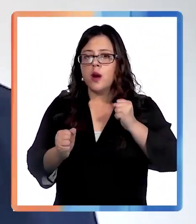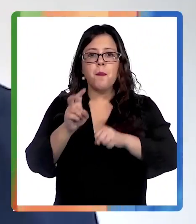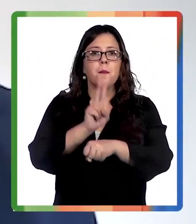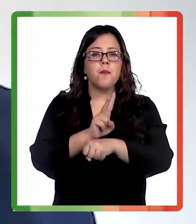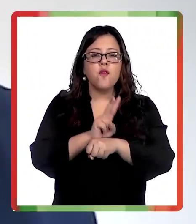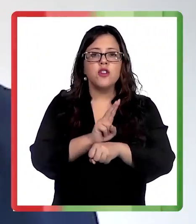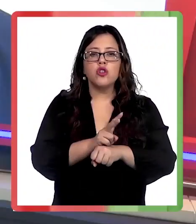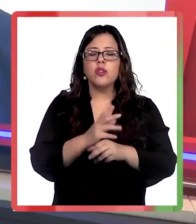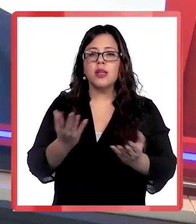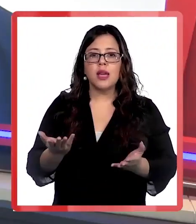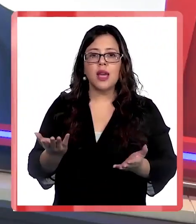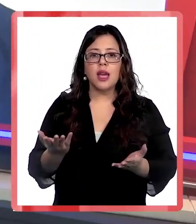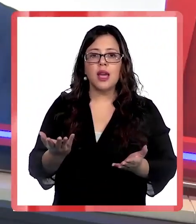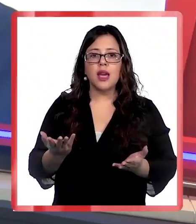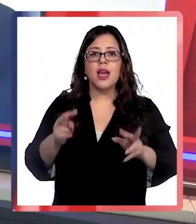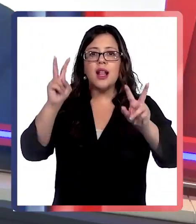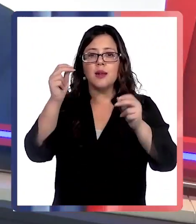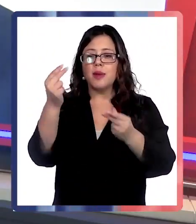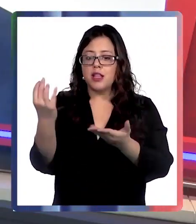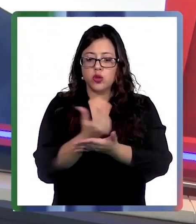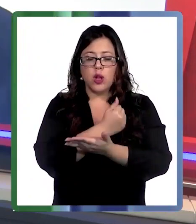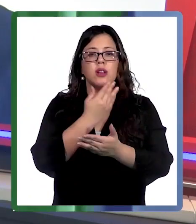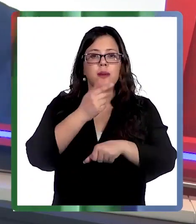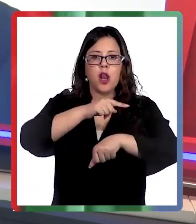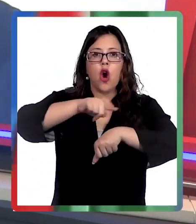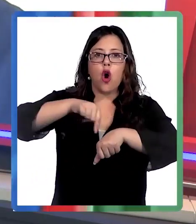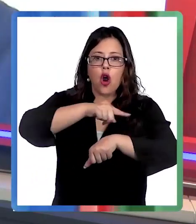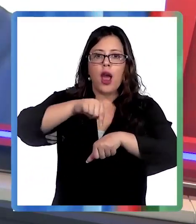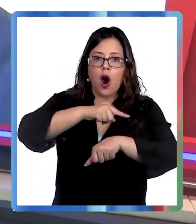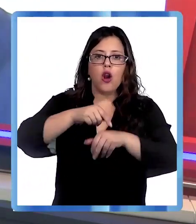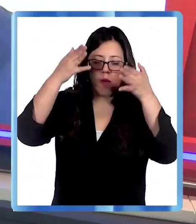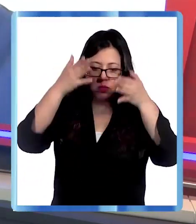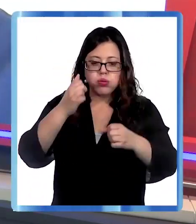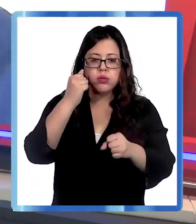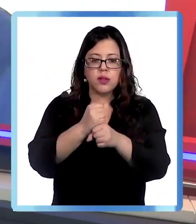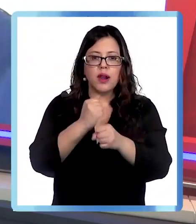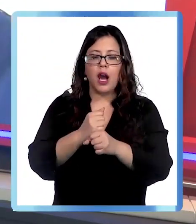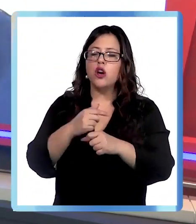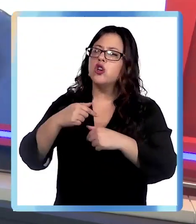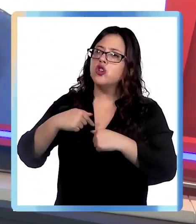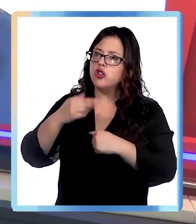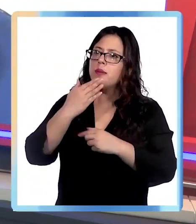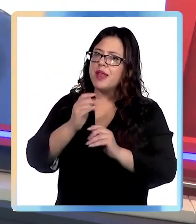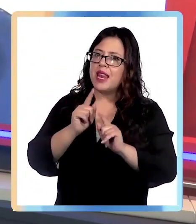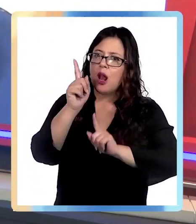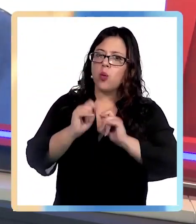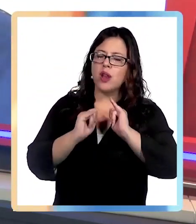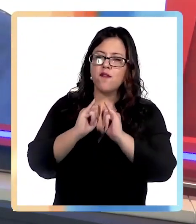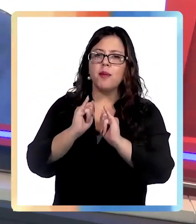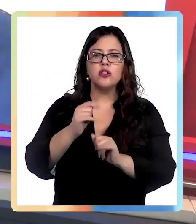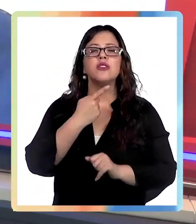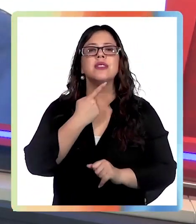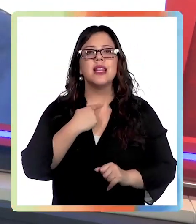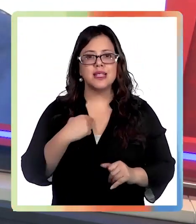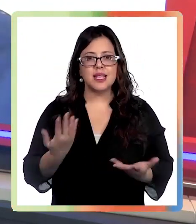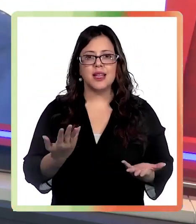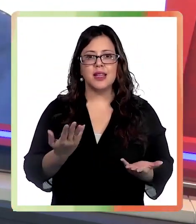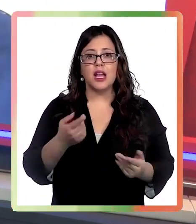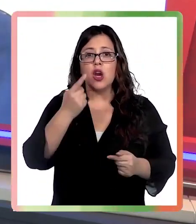que le dedican al trabajo. Voy a seguir repasando algunos datos que me parecen tremendamente interesantes. Ya decíamos, el mayor reclamo, el sueldo no está acorde con la